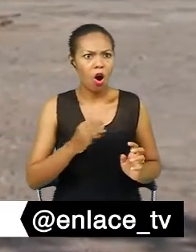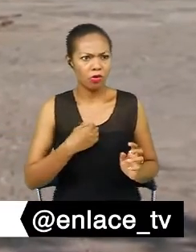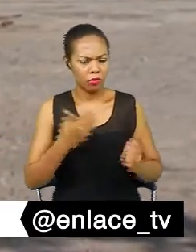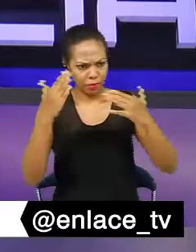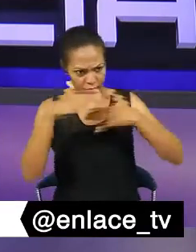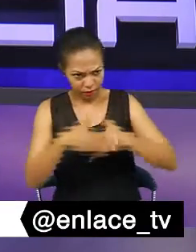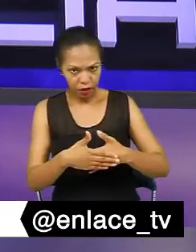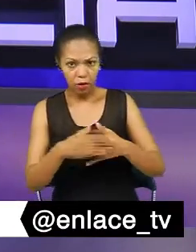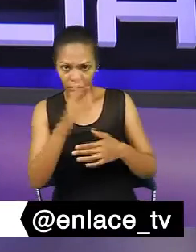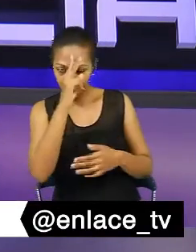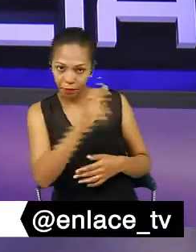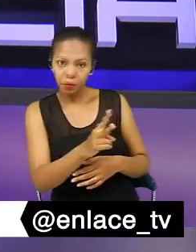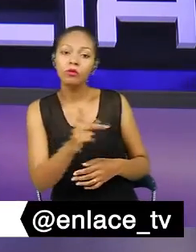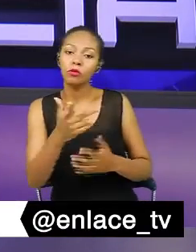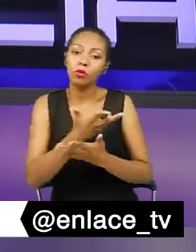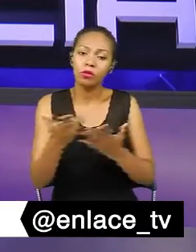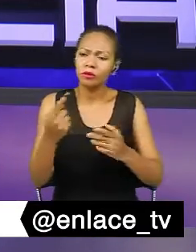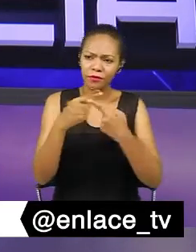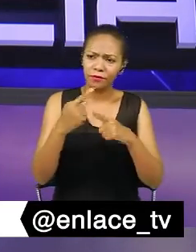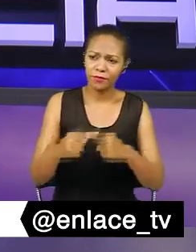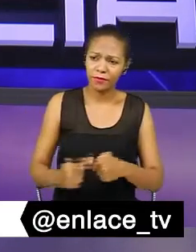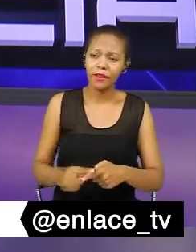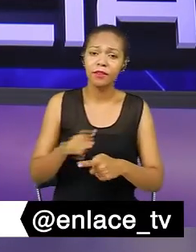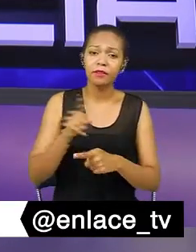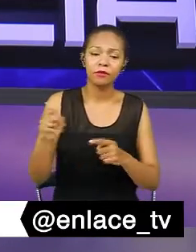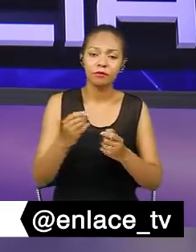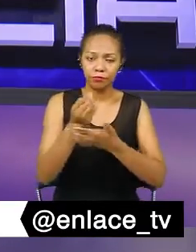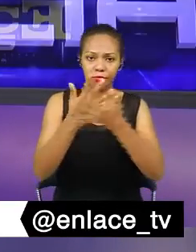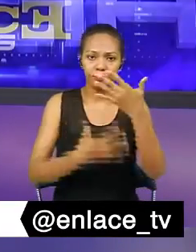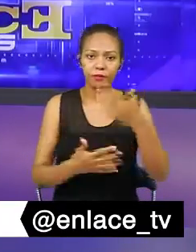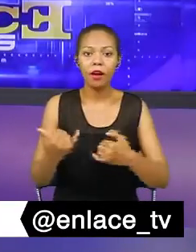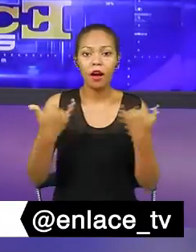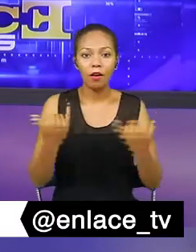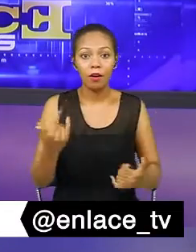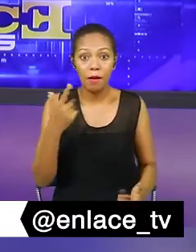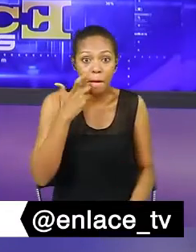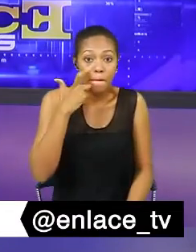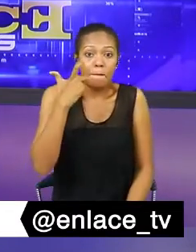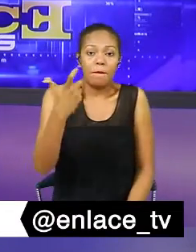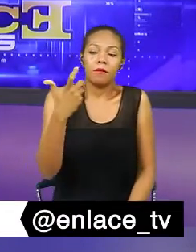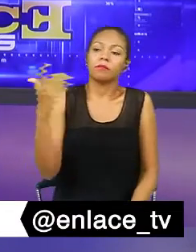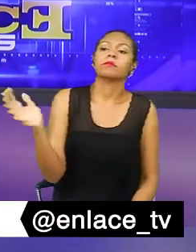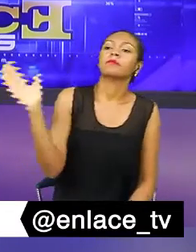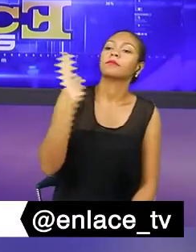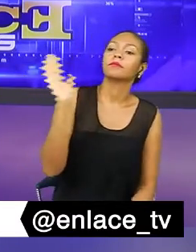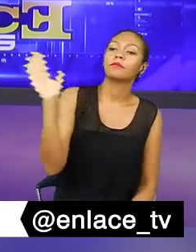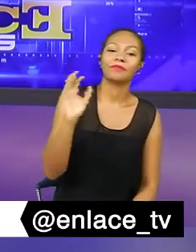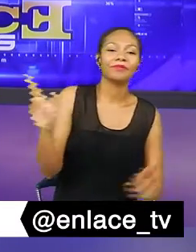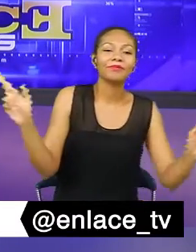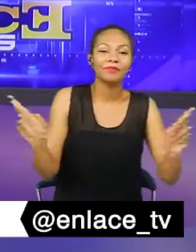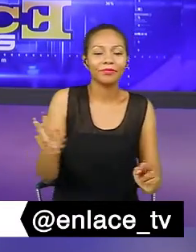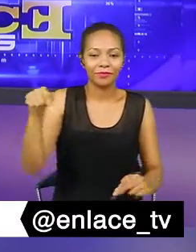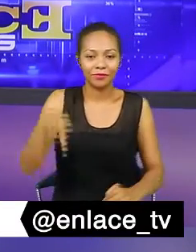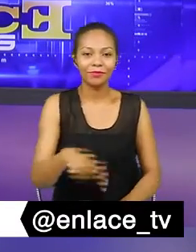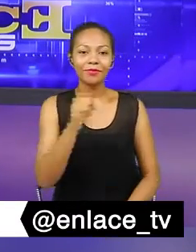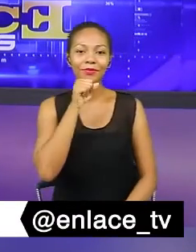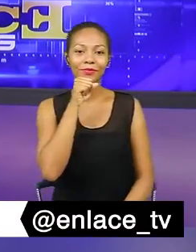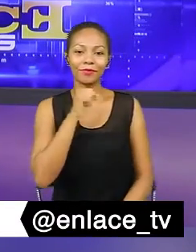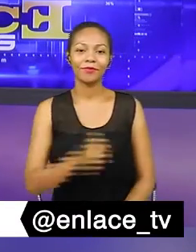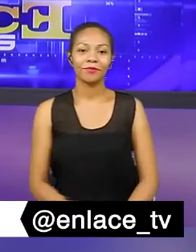otros. A continuación, en Imágenes y Sonidos, conozcamos otros hechos importantes ocurridos en las últimas horas en nuestra ciudad y